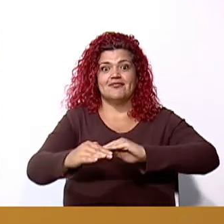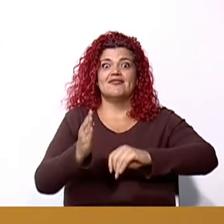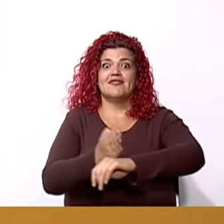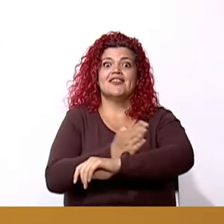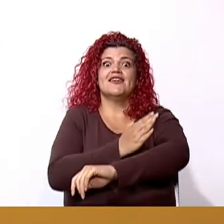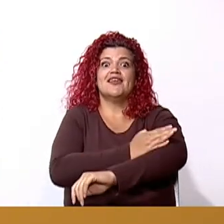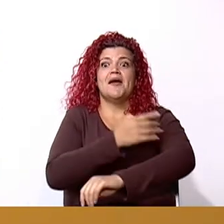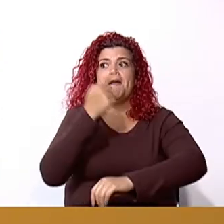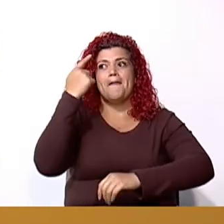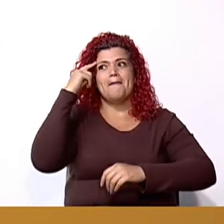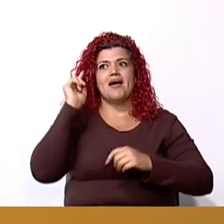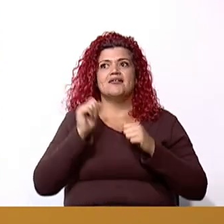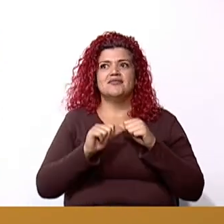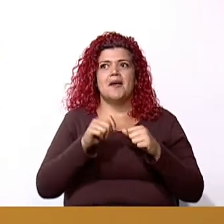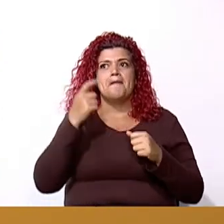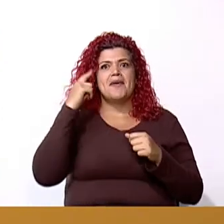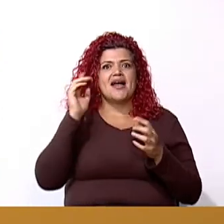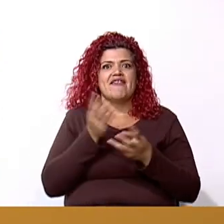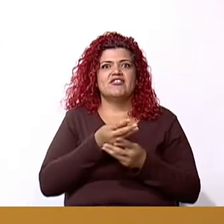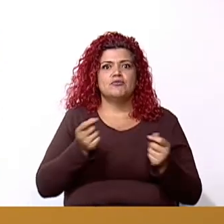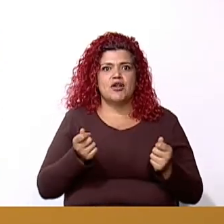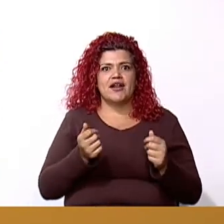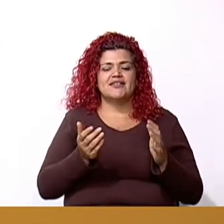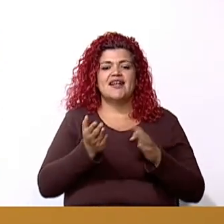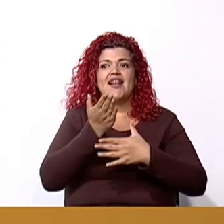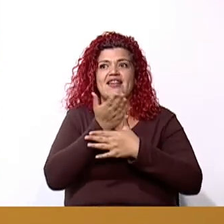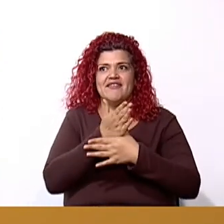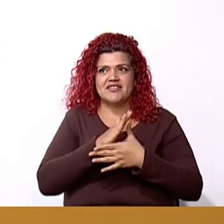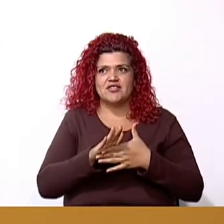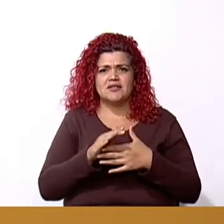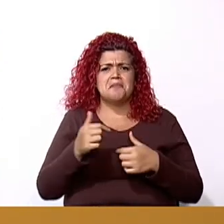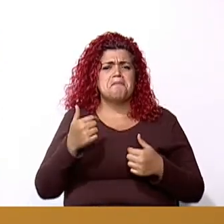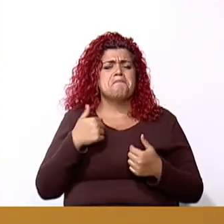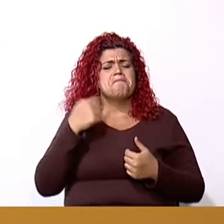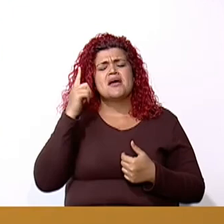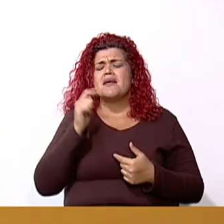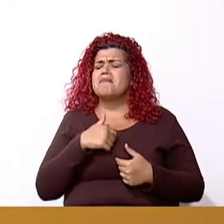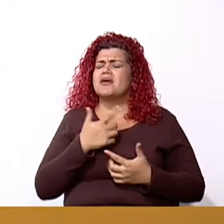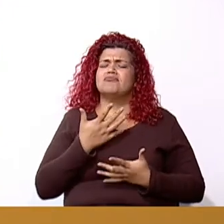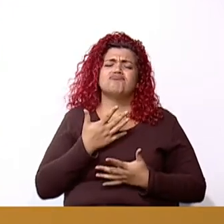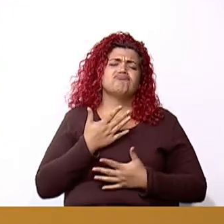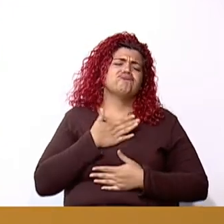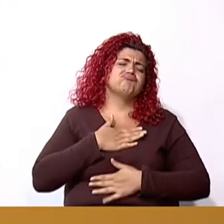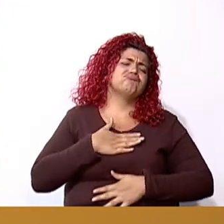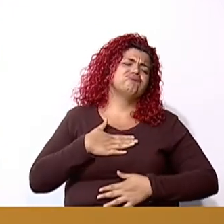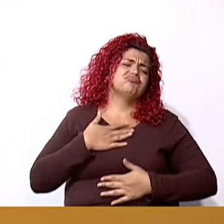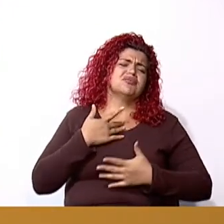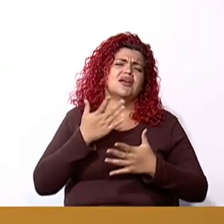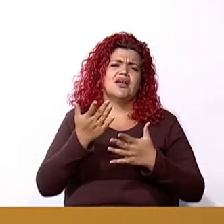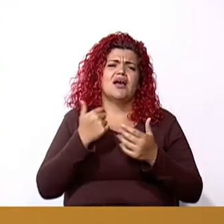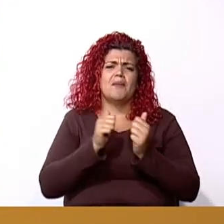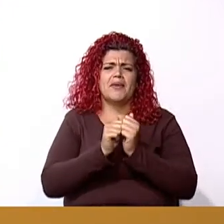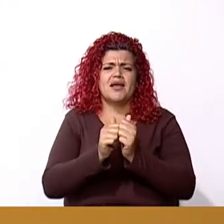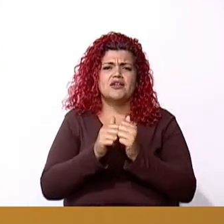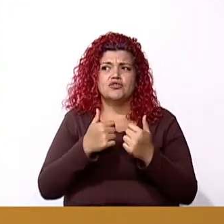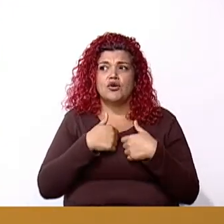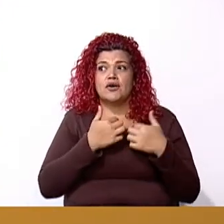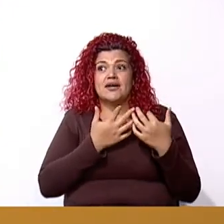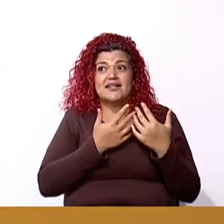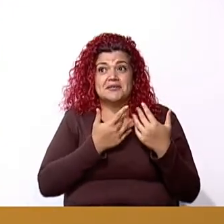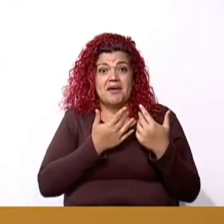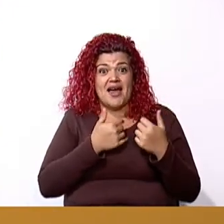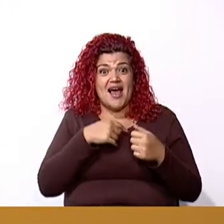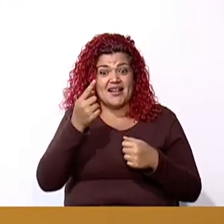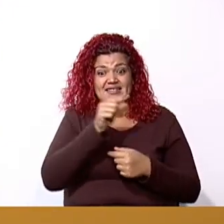debemos seguir para resolver las divisiones. Para mí ha sido un gusto acompañarles. Los espero